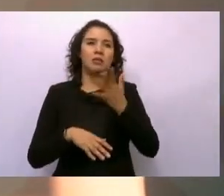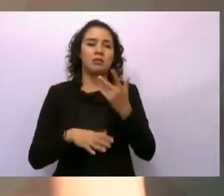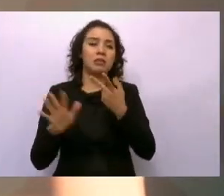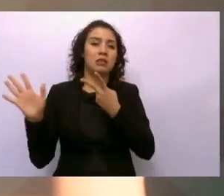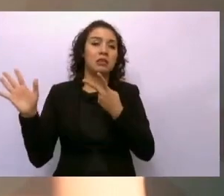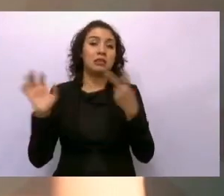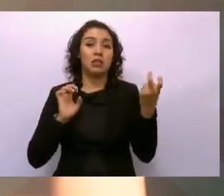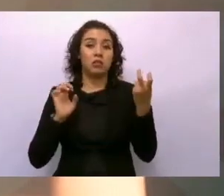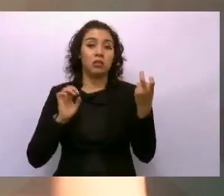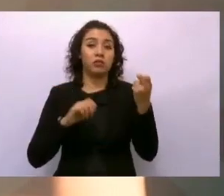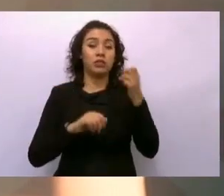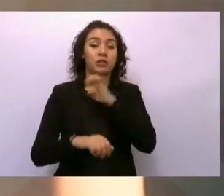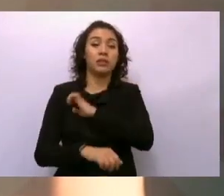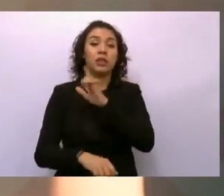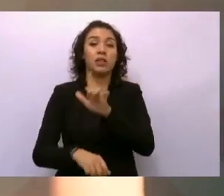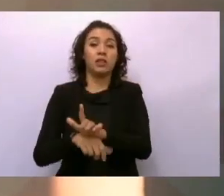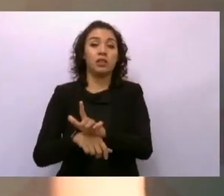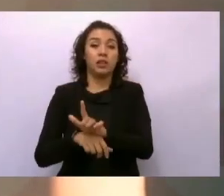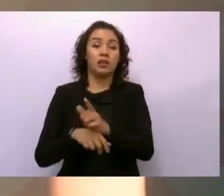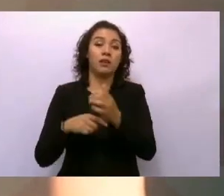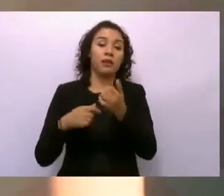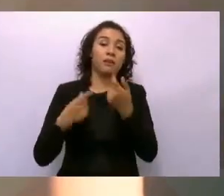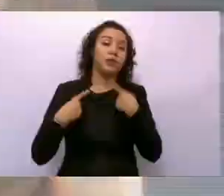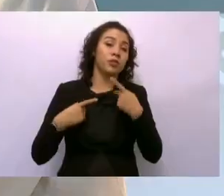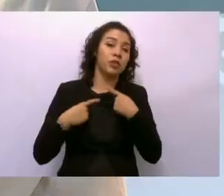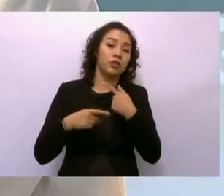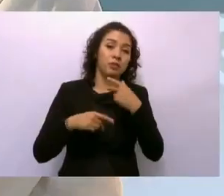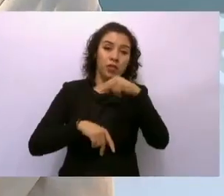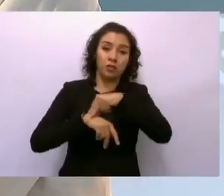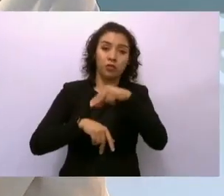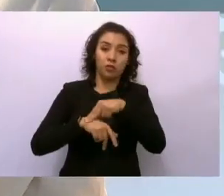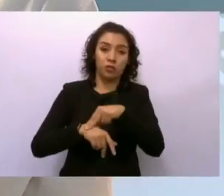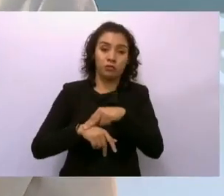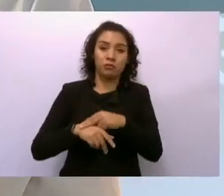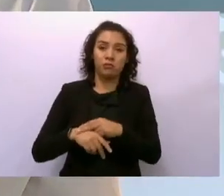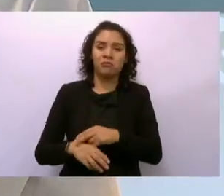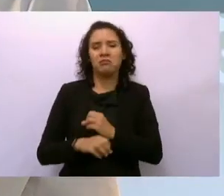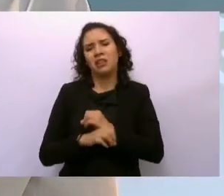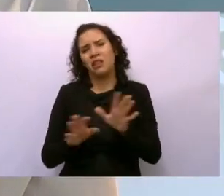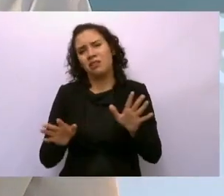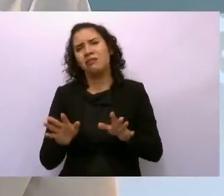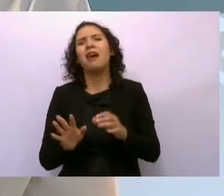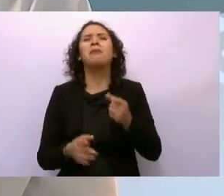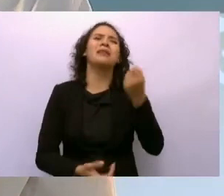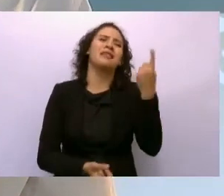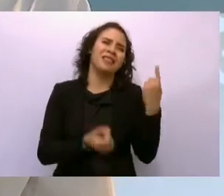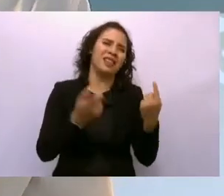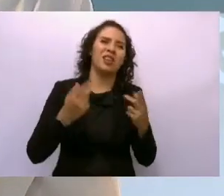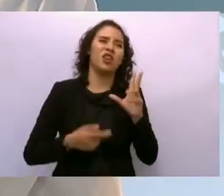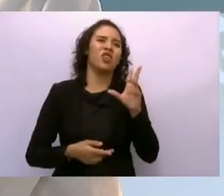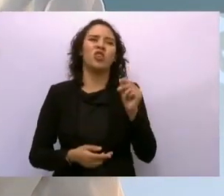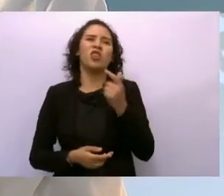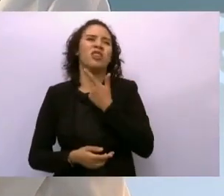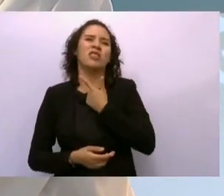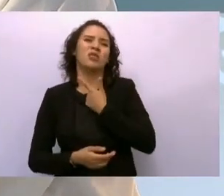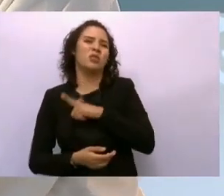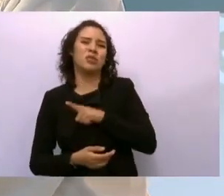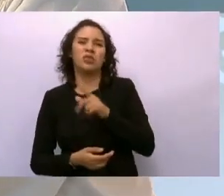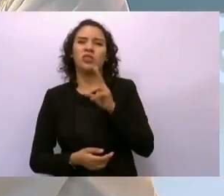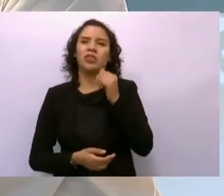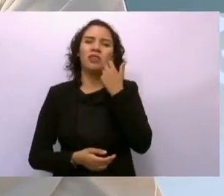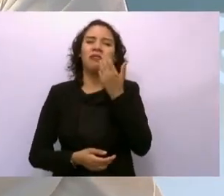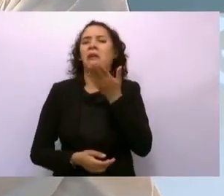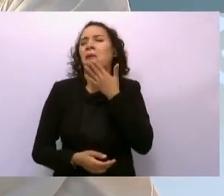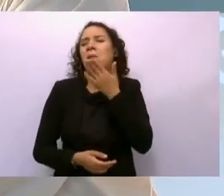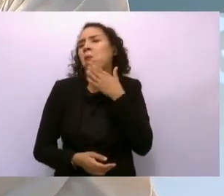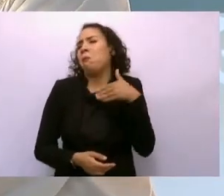700 especialistas ya contratados. No les gusta a algunos, no crean que me importa mucho.